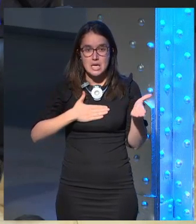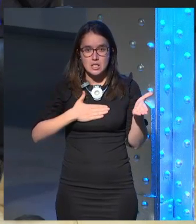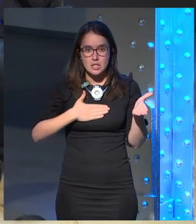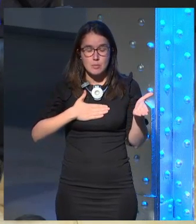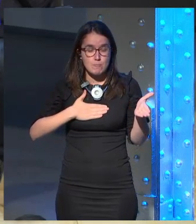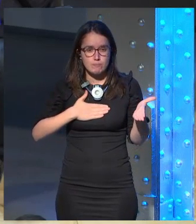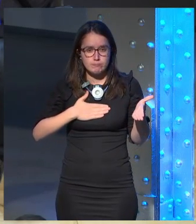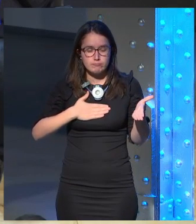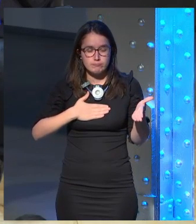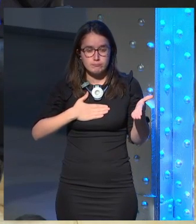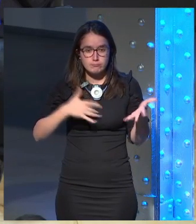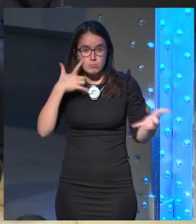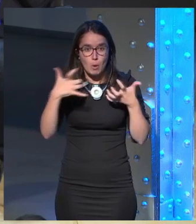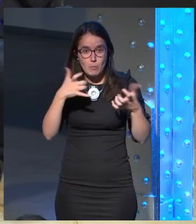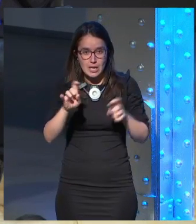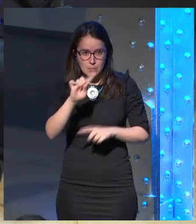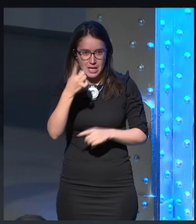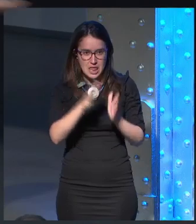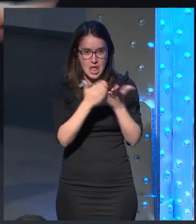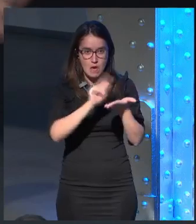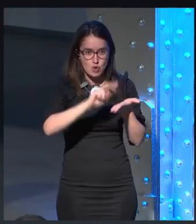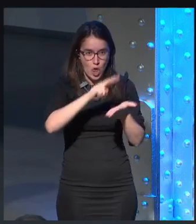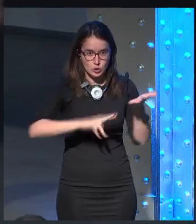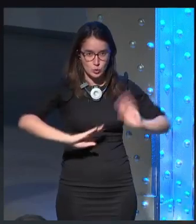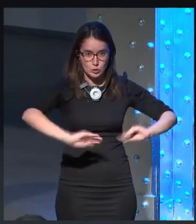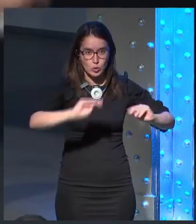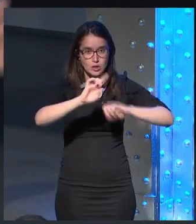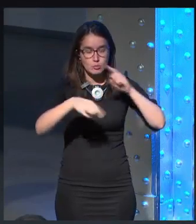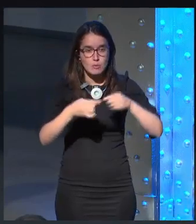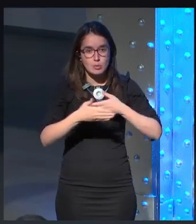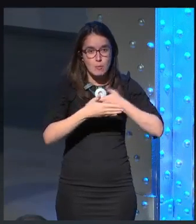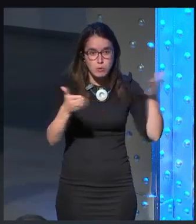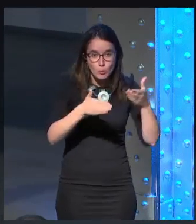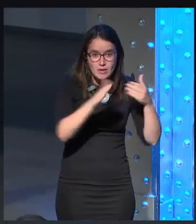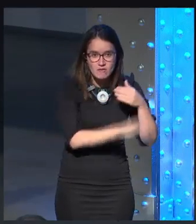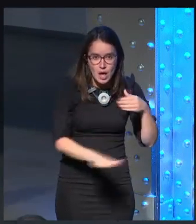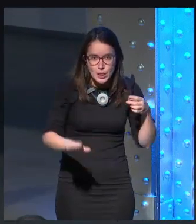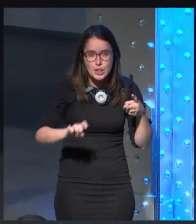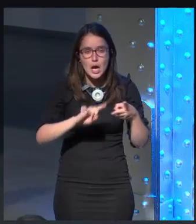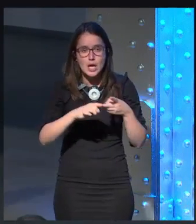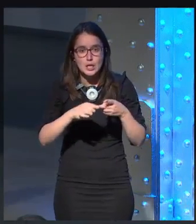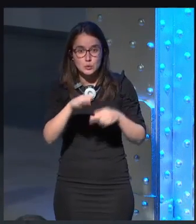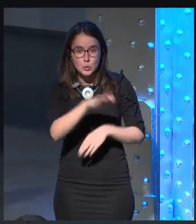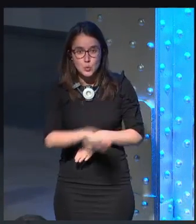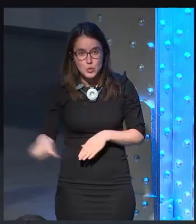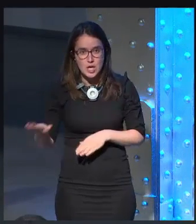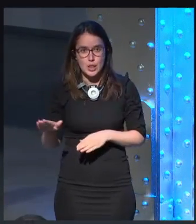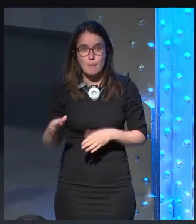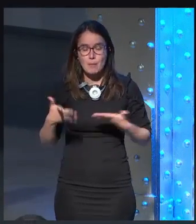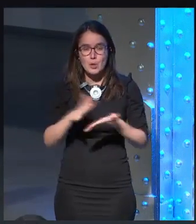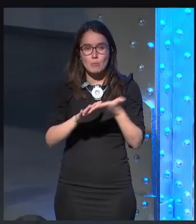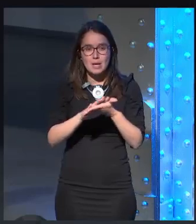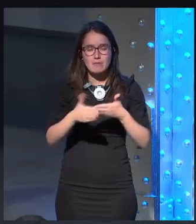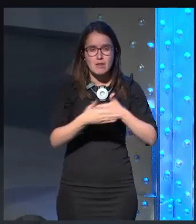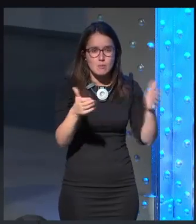ha impactado de la lectura de su libro. Luego hablaremos de los principios de su infancia y de su niñez. Pero para mí el